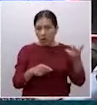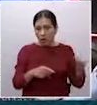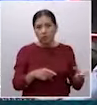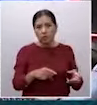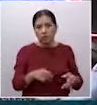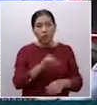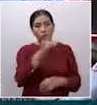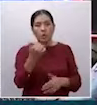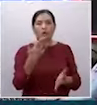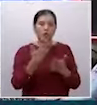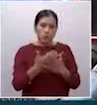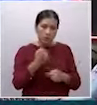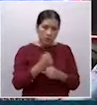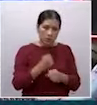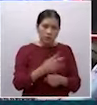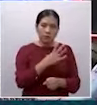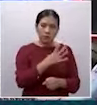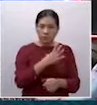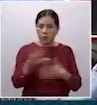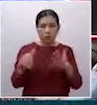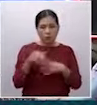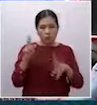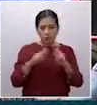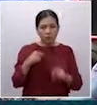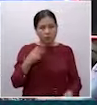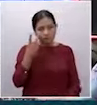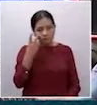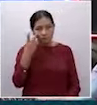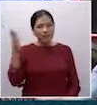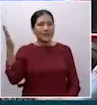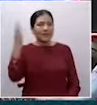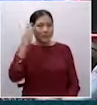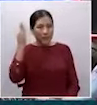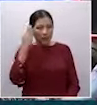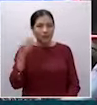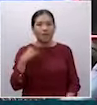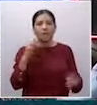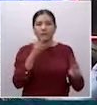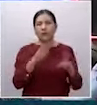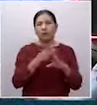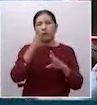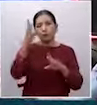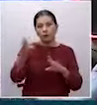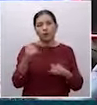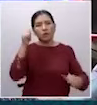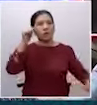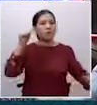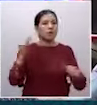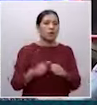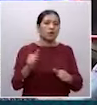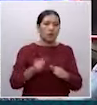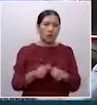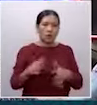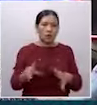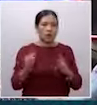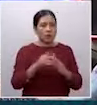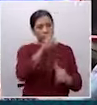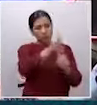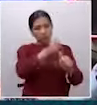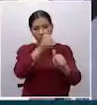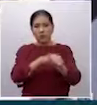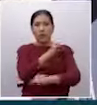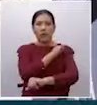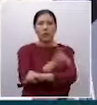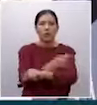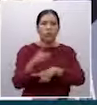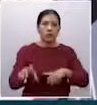a favor y en ese sentido pues el pueblo en algún momento va a tener que discernir todas estas acciones que cada uno de ellos como autoridad están tomando